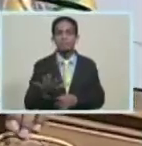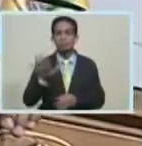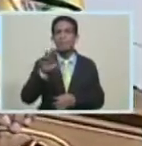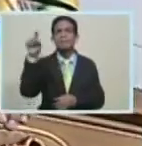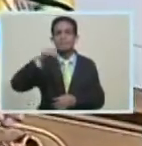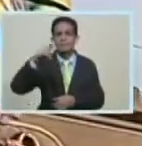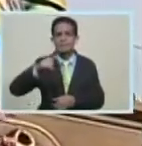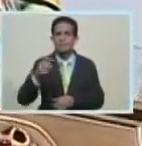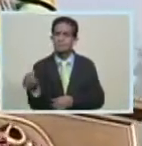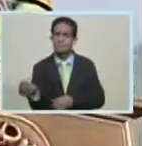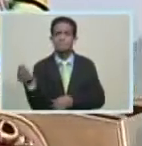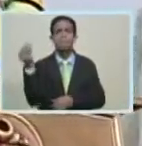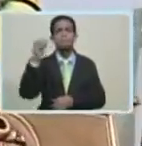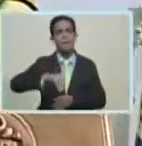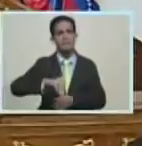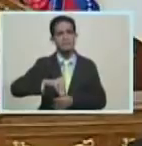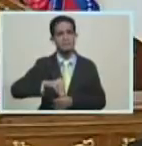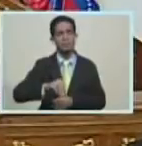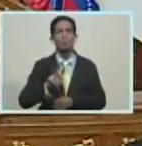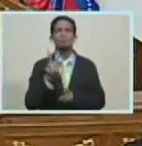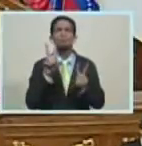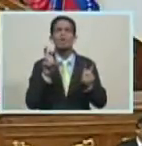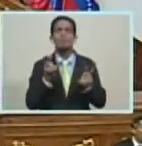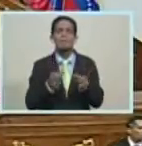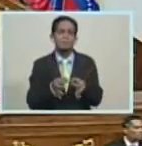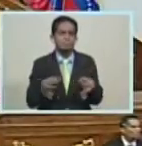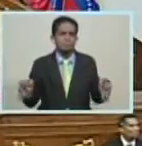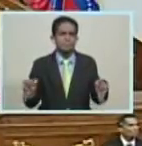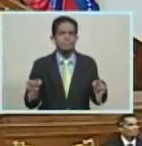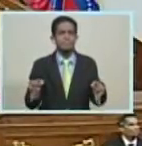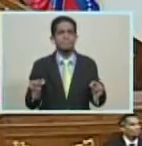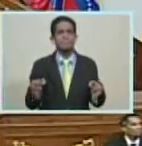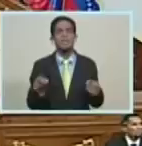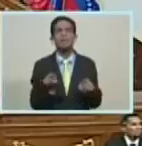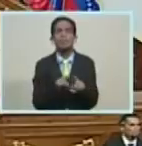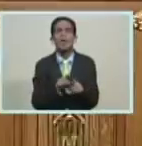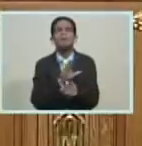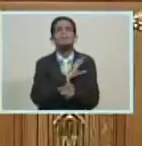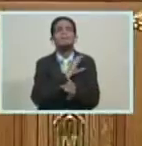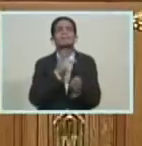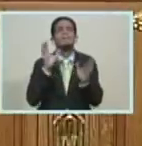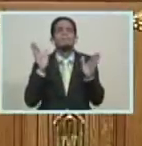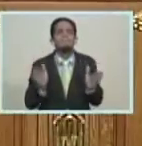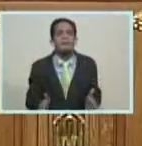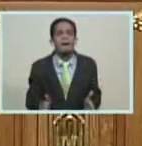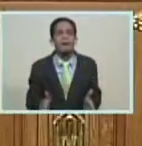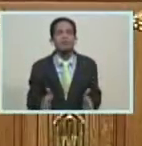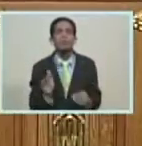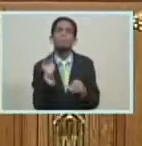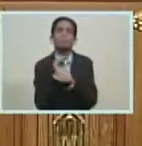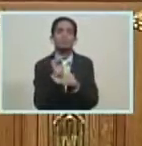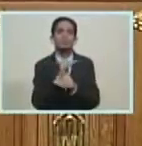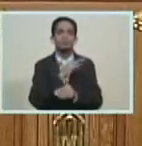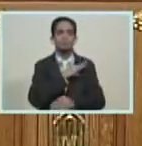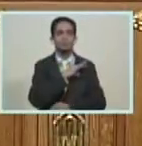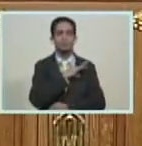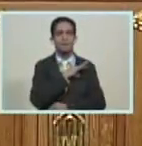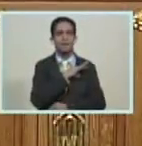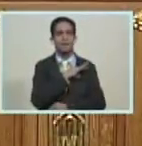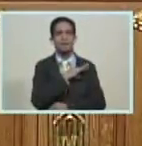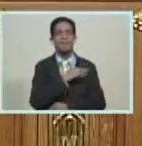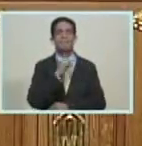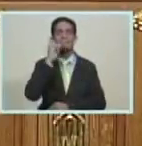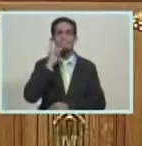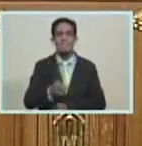Una nueva ética social, por la visión cristiana de la protección social, del